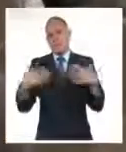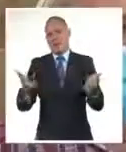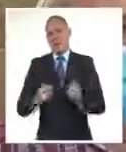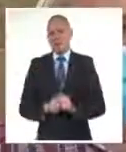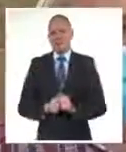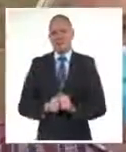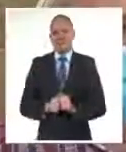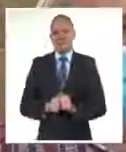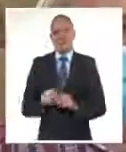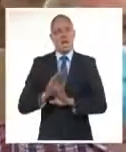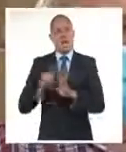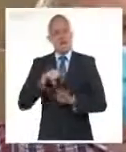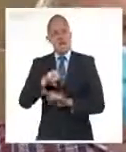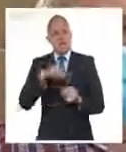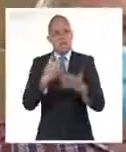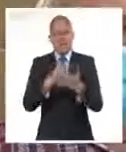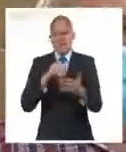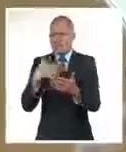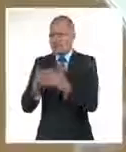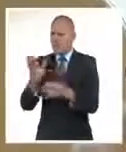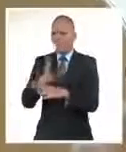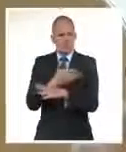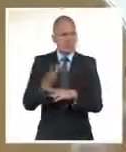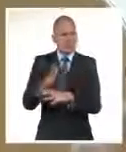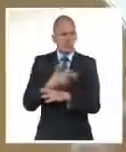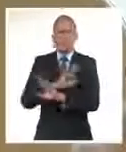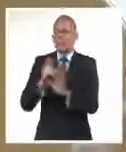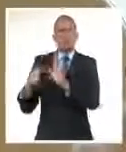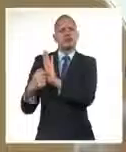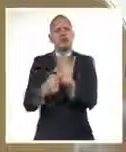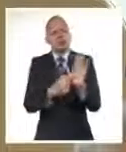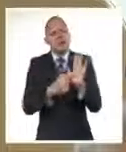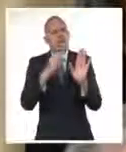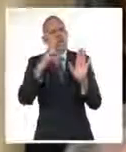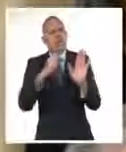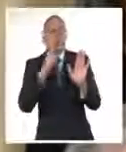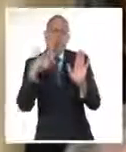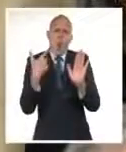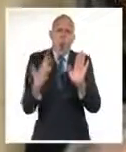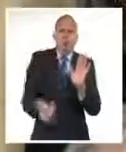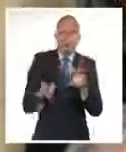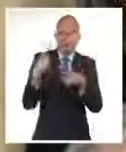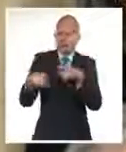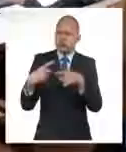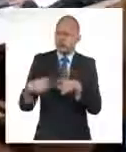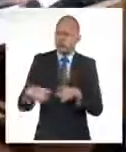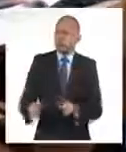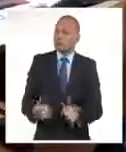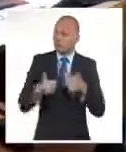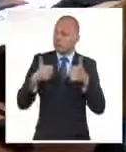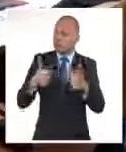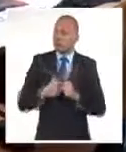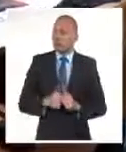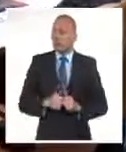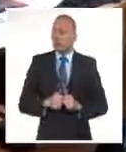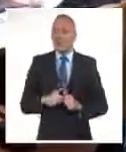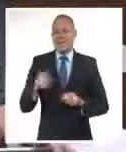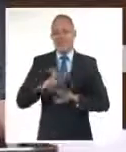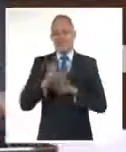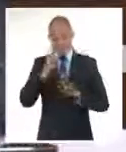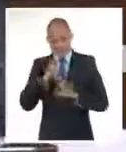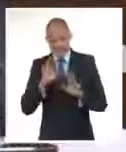empresas mostraran sus resultados en el cambio de la matriz energética y de que compartieran proyectos de inversión a corto plazo, el primer ministro